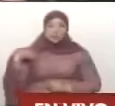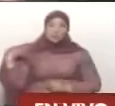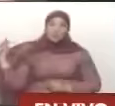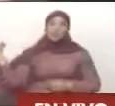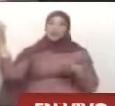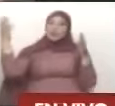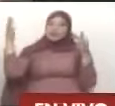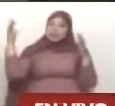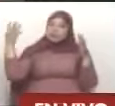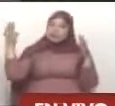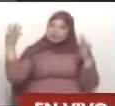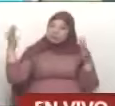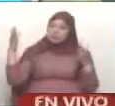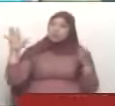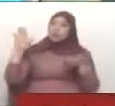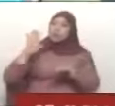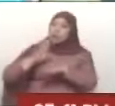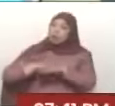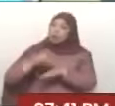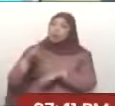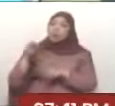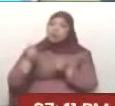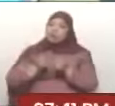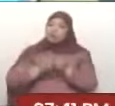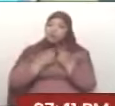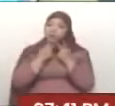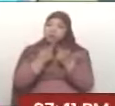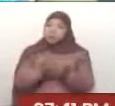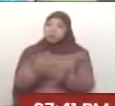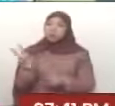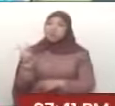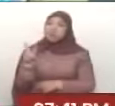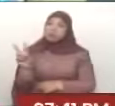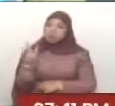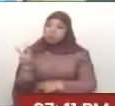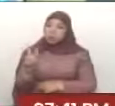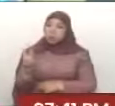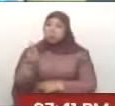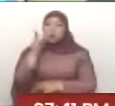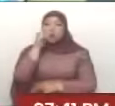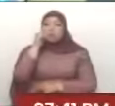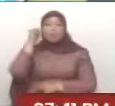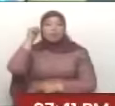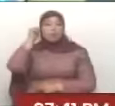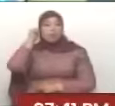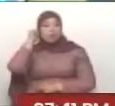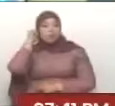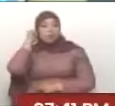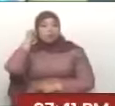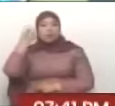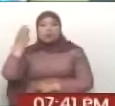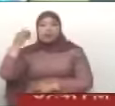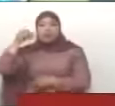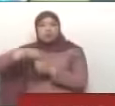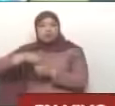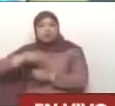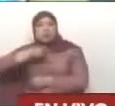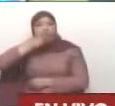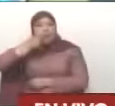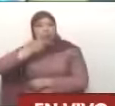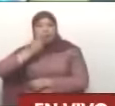¿Por qué un gran voluntariado? Porque hay muchos venezolanos y venezolanas que no militan en partidos